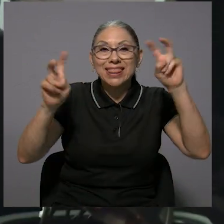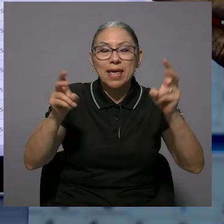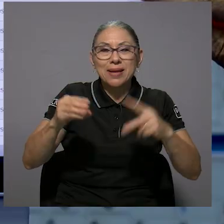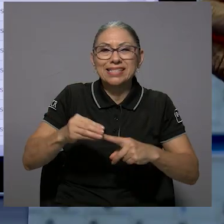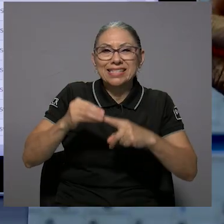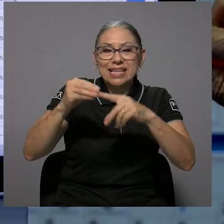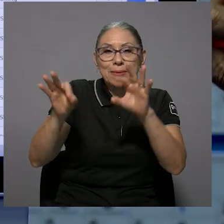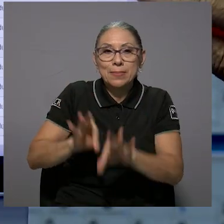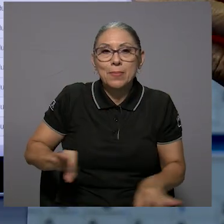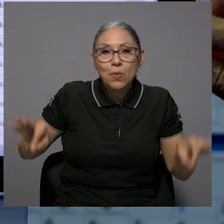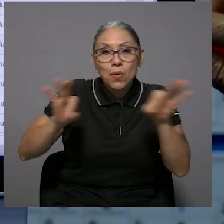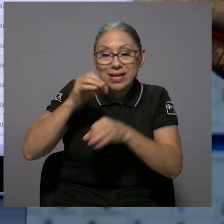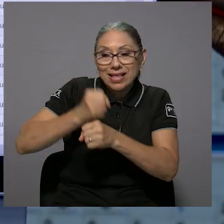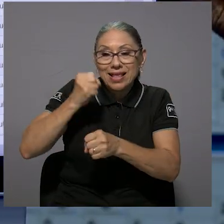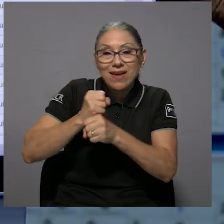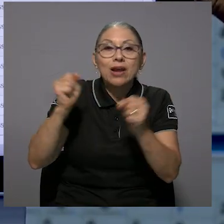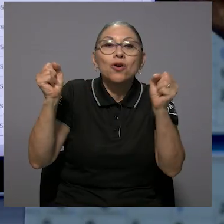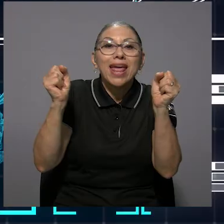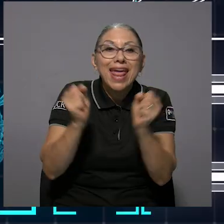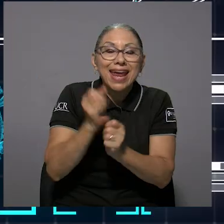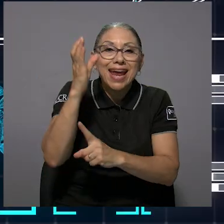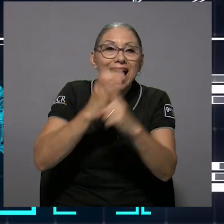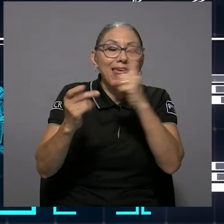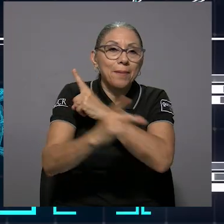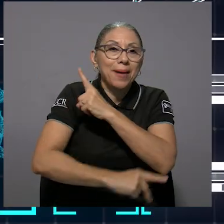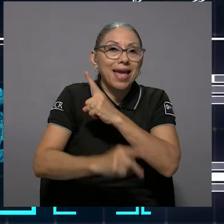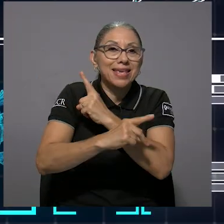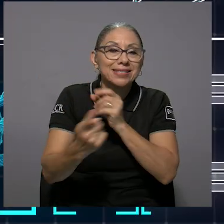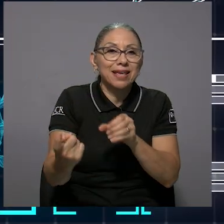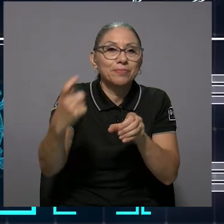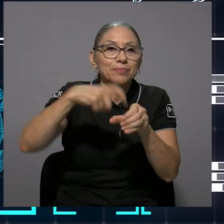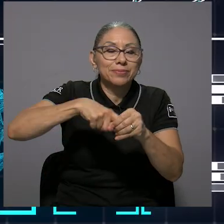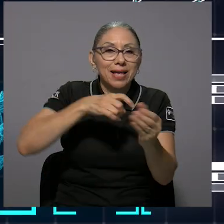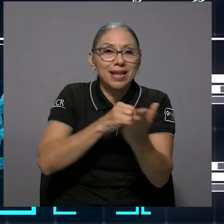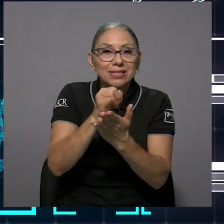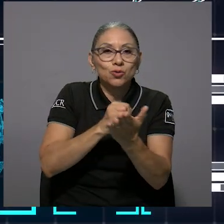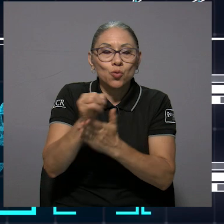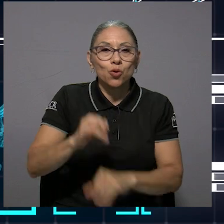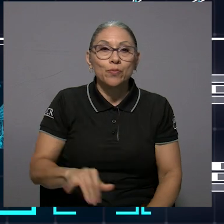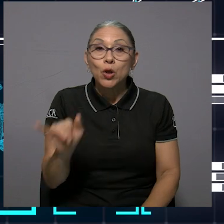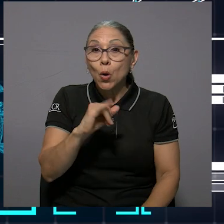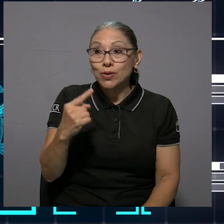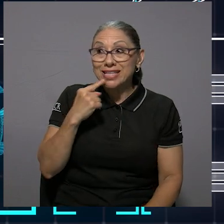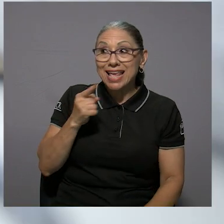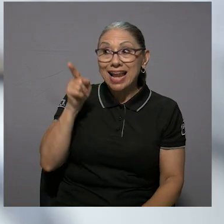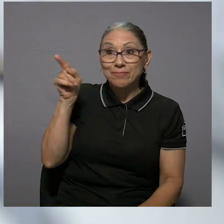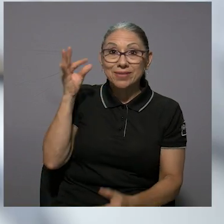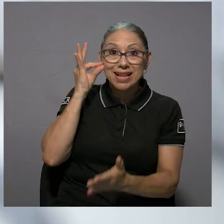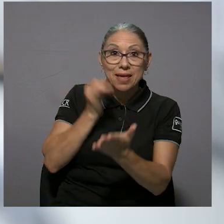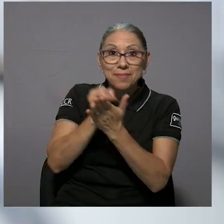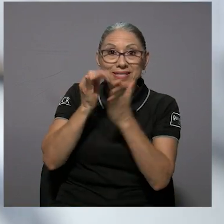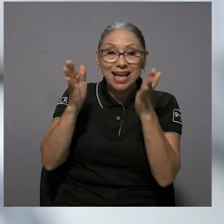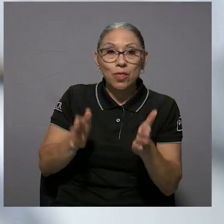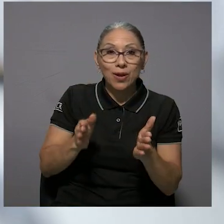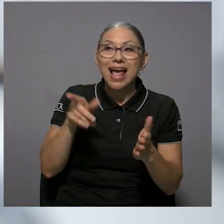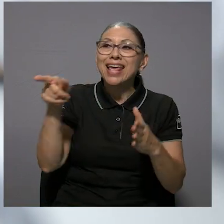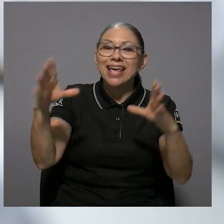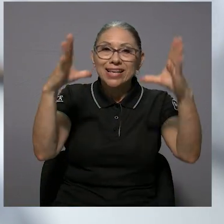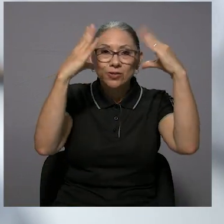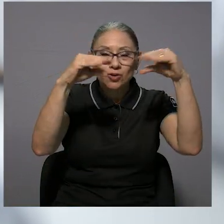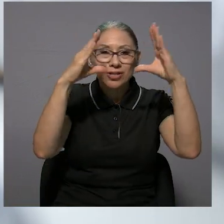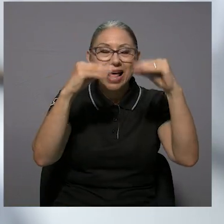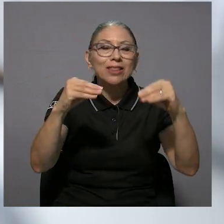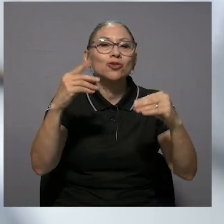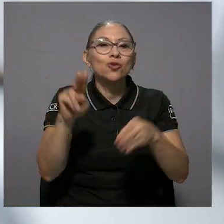los temas claves que trabajaron en cada uno de los países del estudio. Como señala la investigadora, estos datos sirvieron